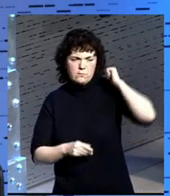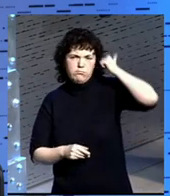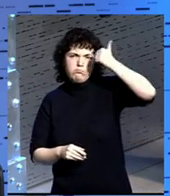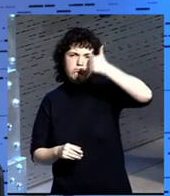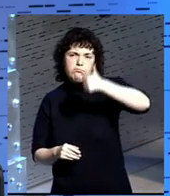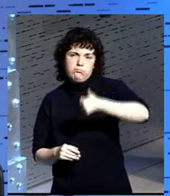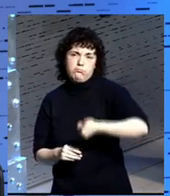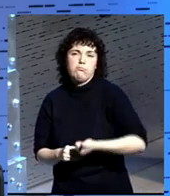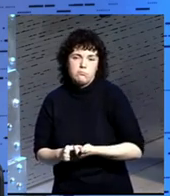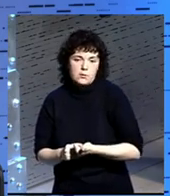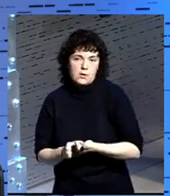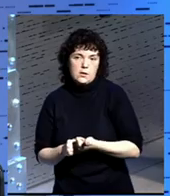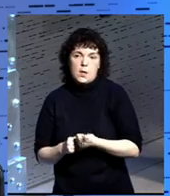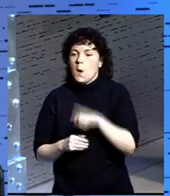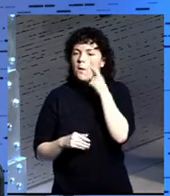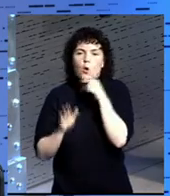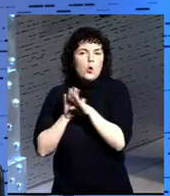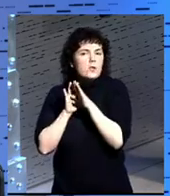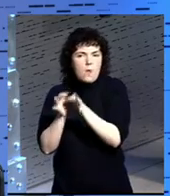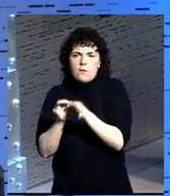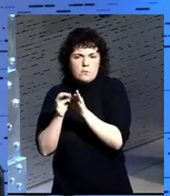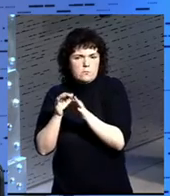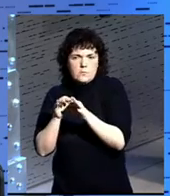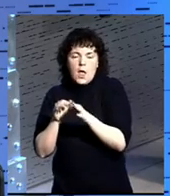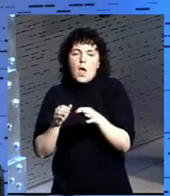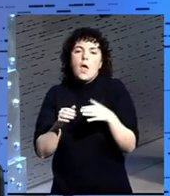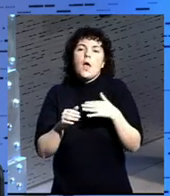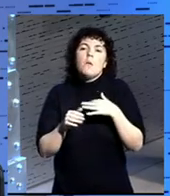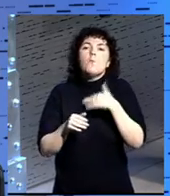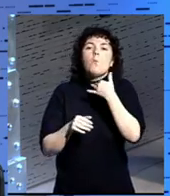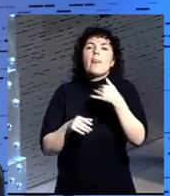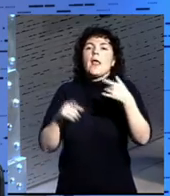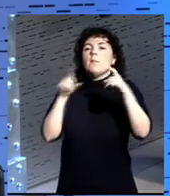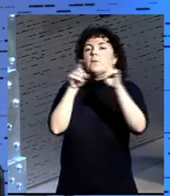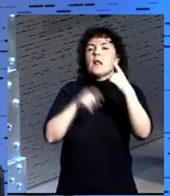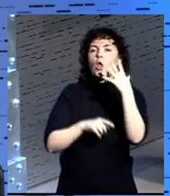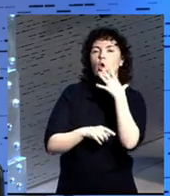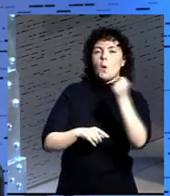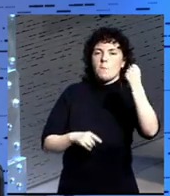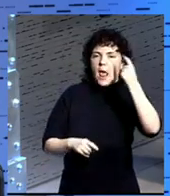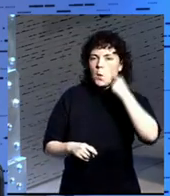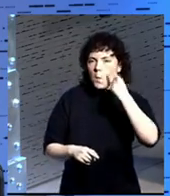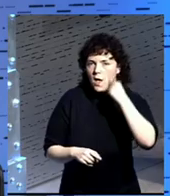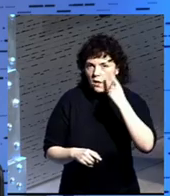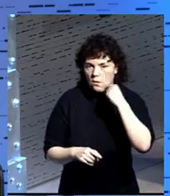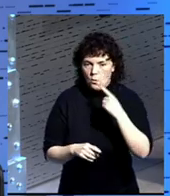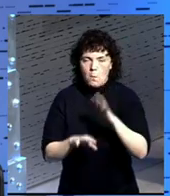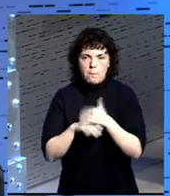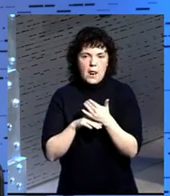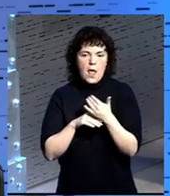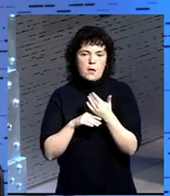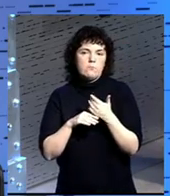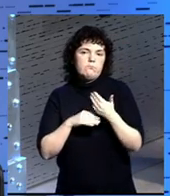mucho tiempo y que la seguirán haciendo los bancos. O sea, a lo mejor alguien tendrá que comprar un banco para ser realmente relevante en